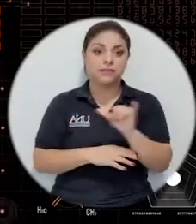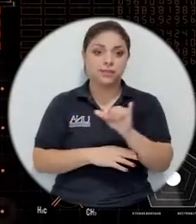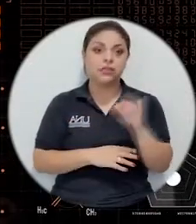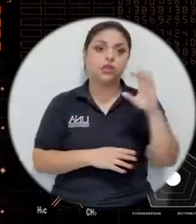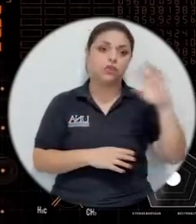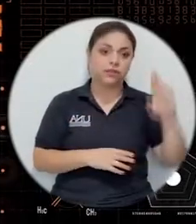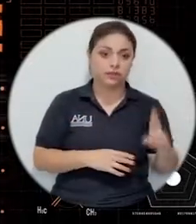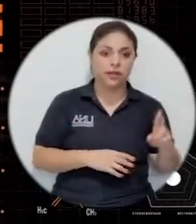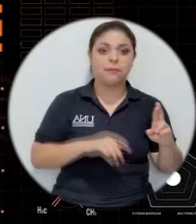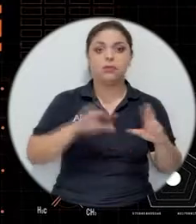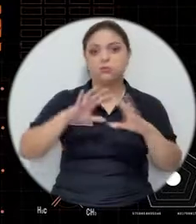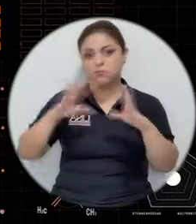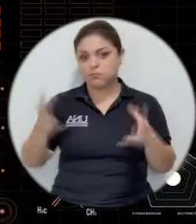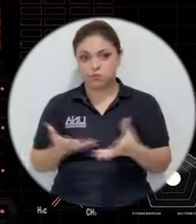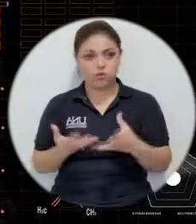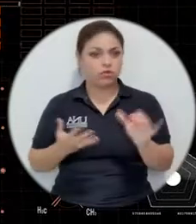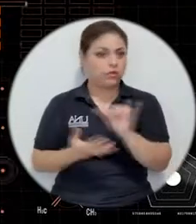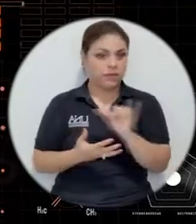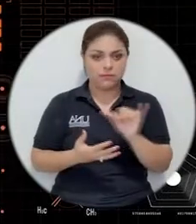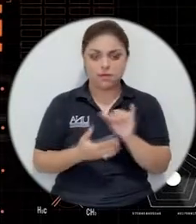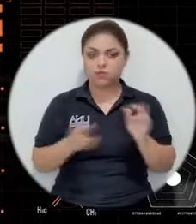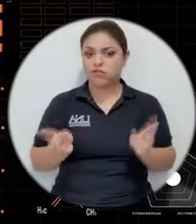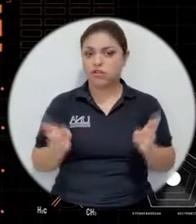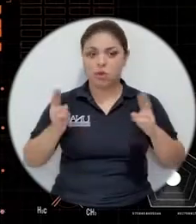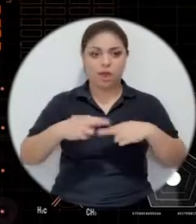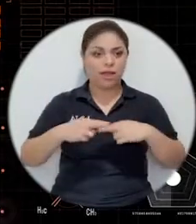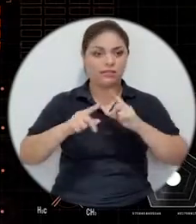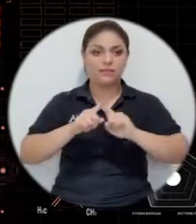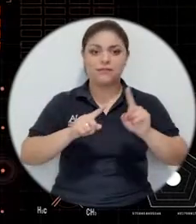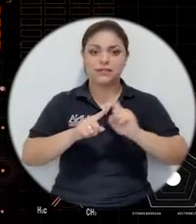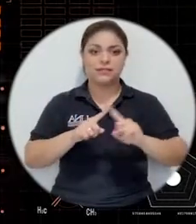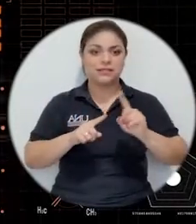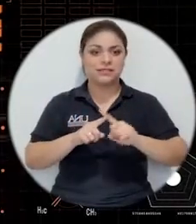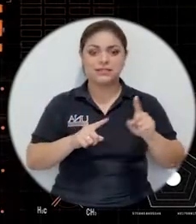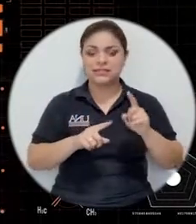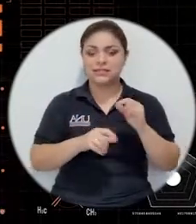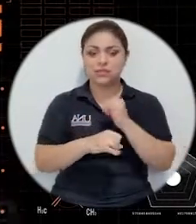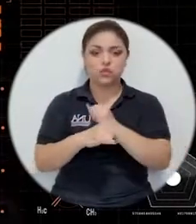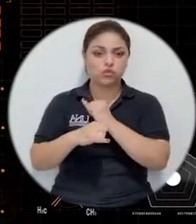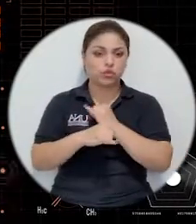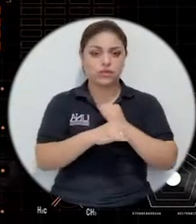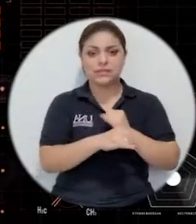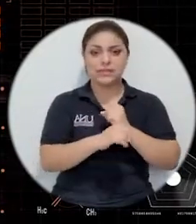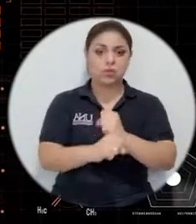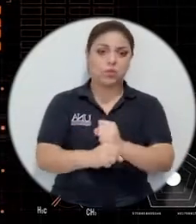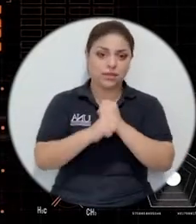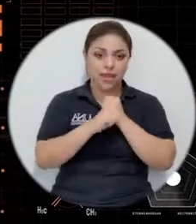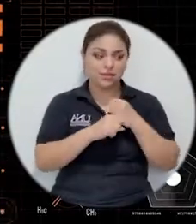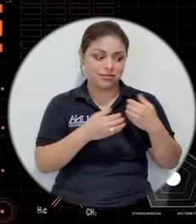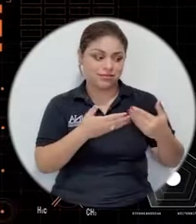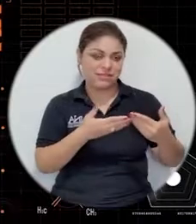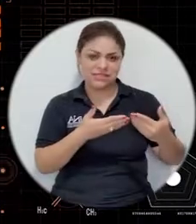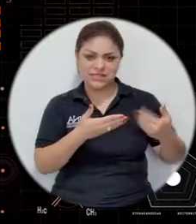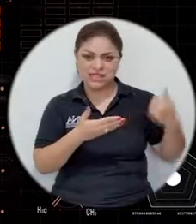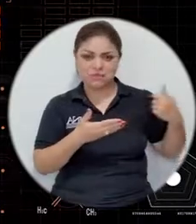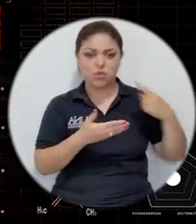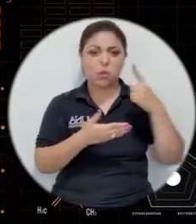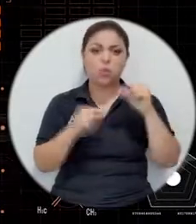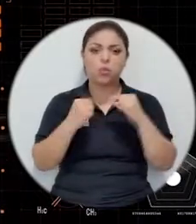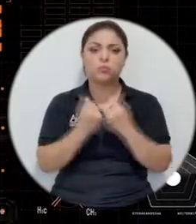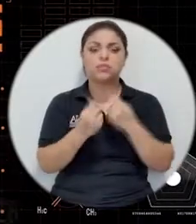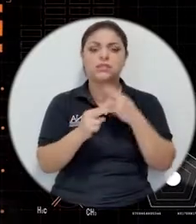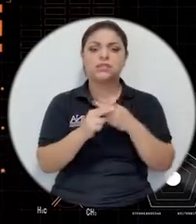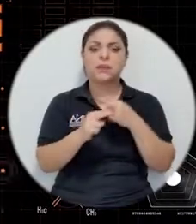no solamente Costa Rica, a nivel regional y a nivel mundial, diferentes entidades de Estado y seguridad, recientemente por un